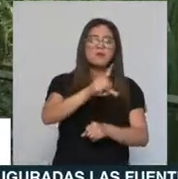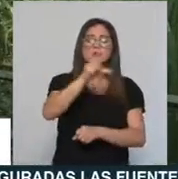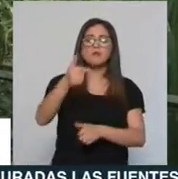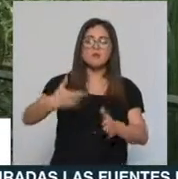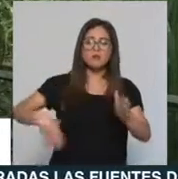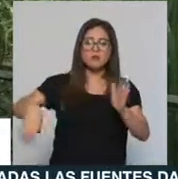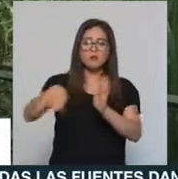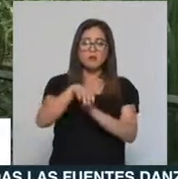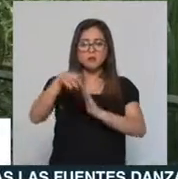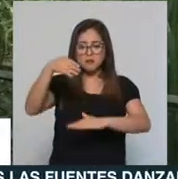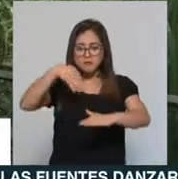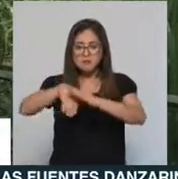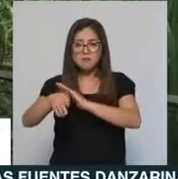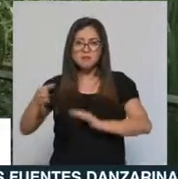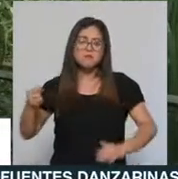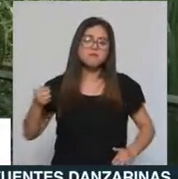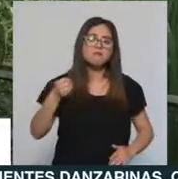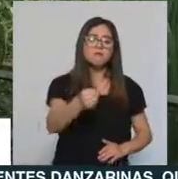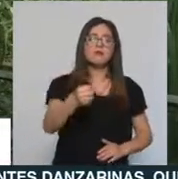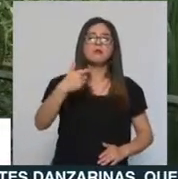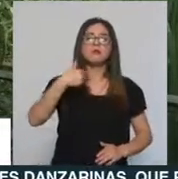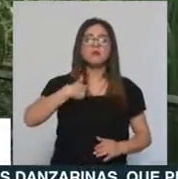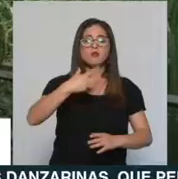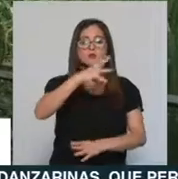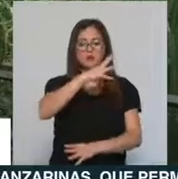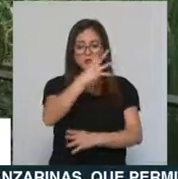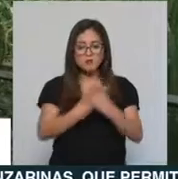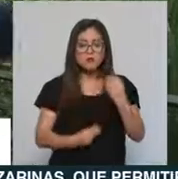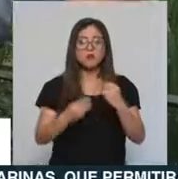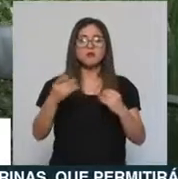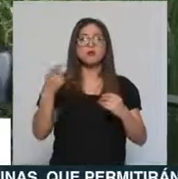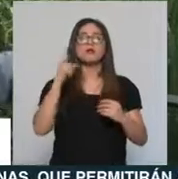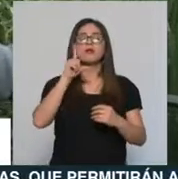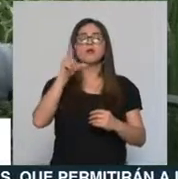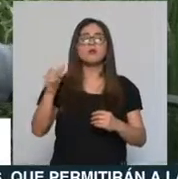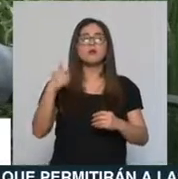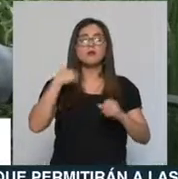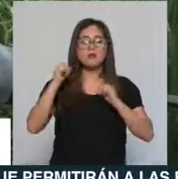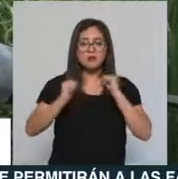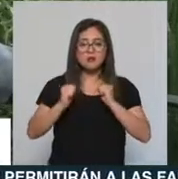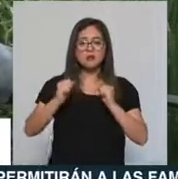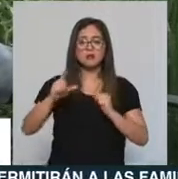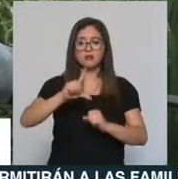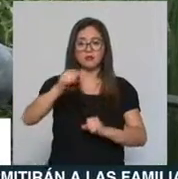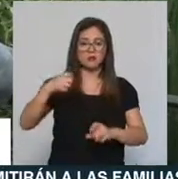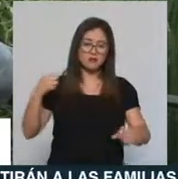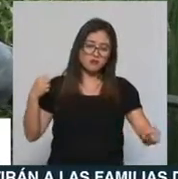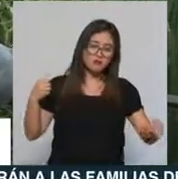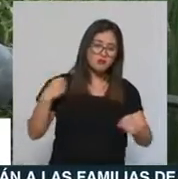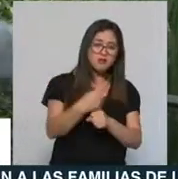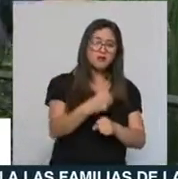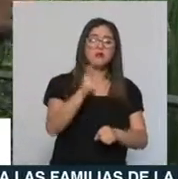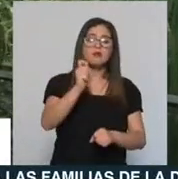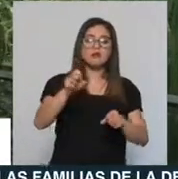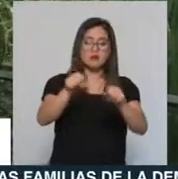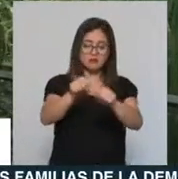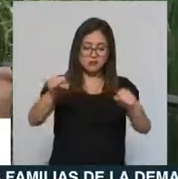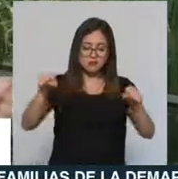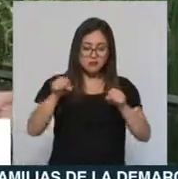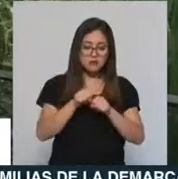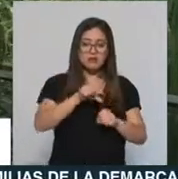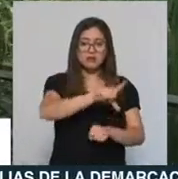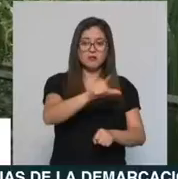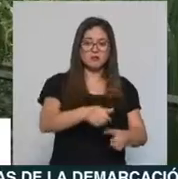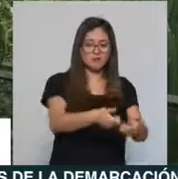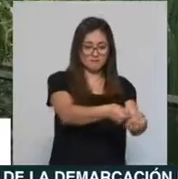salir corriendo y me agrede de nuevo, me agarro yo del sillón de la sala y me empieza a arrastrar